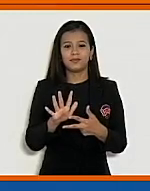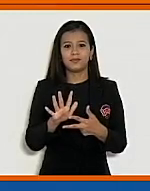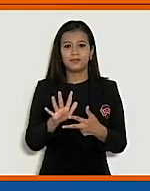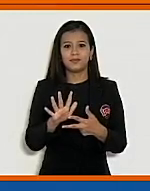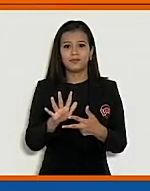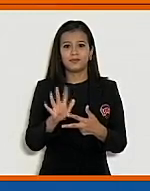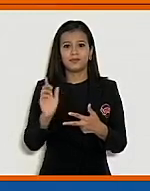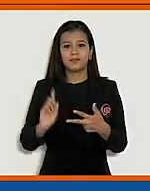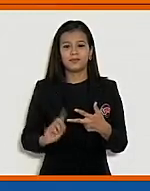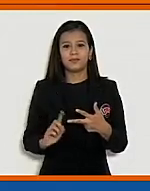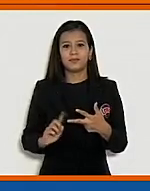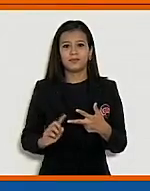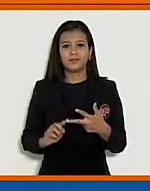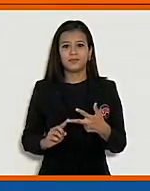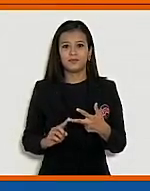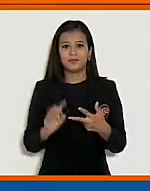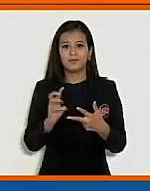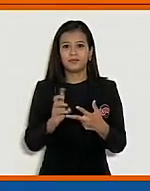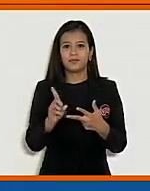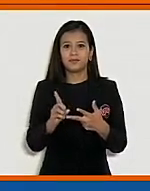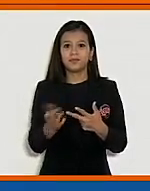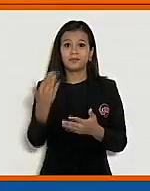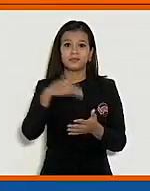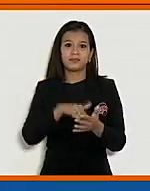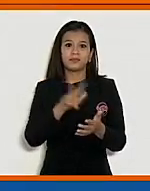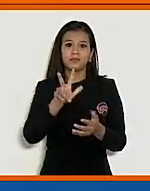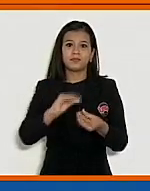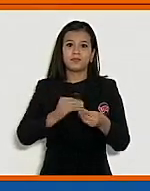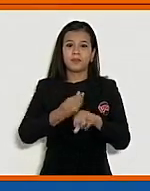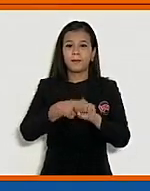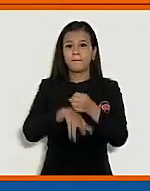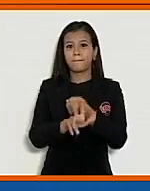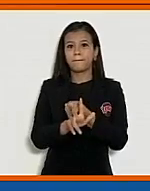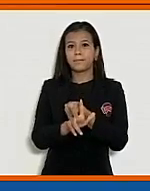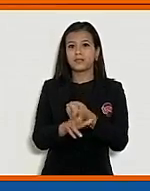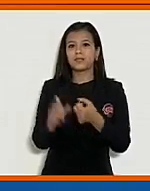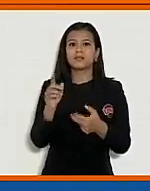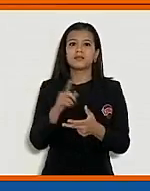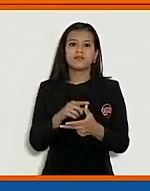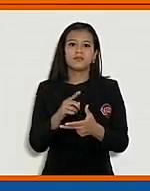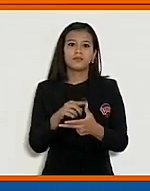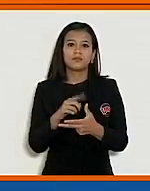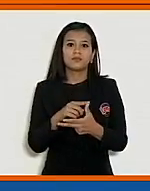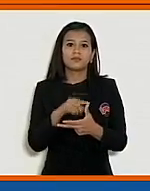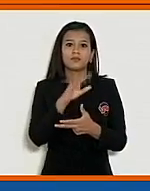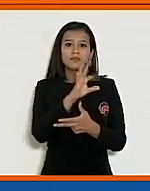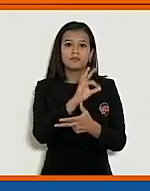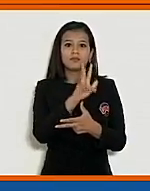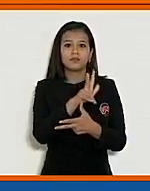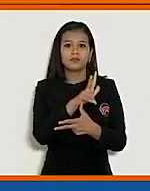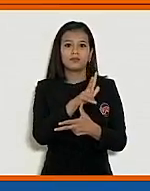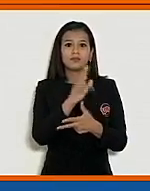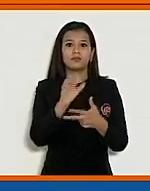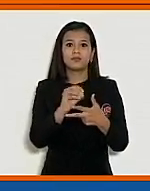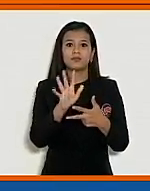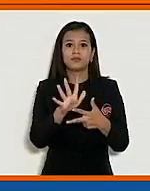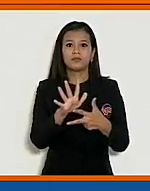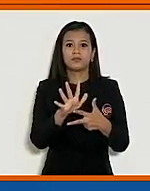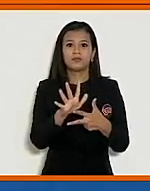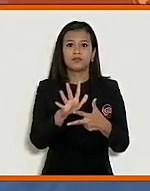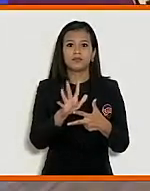este es... 61. Con mucho gusto repito los números favorecidos para Pega 3. 93, 05